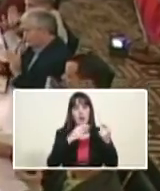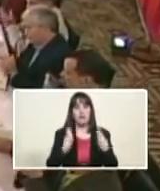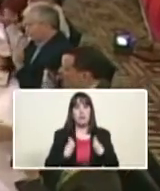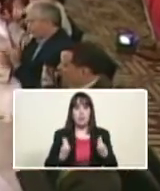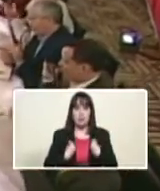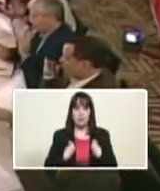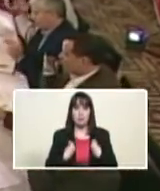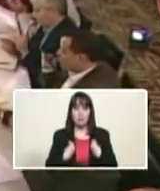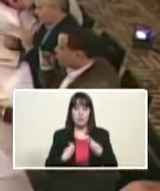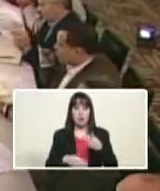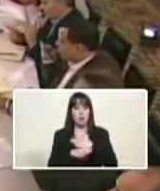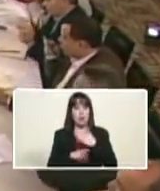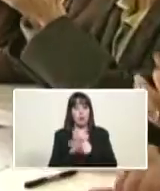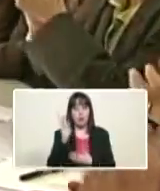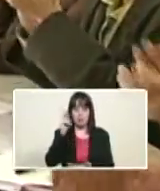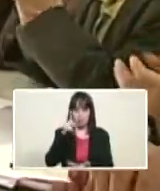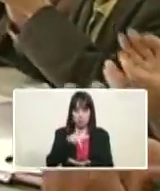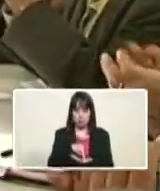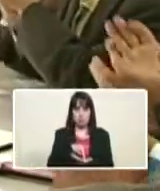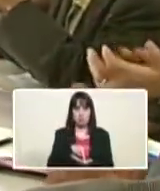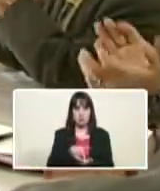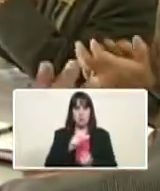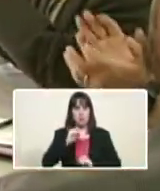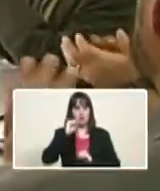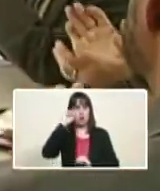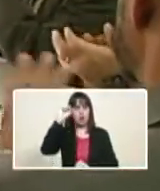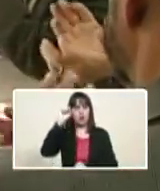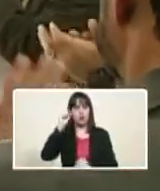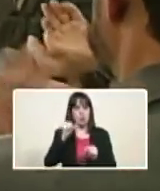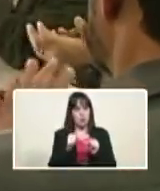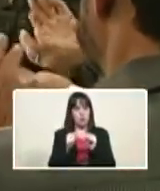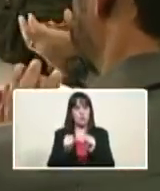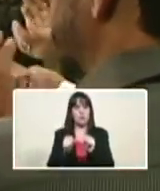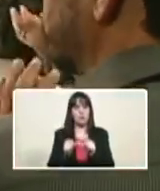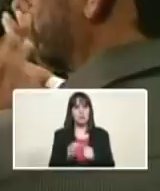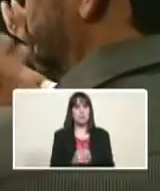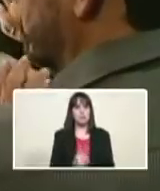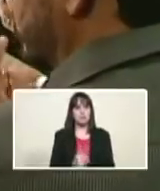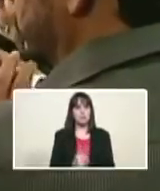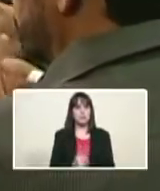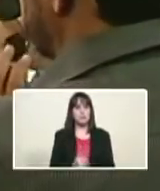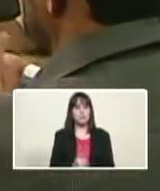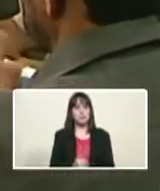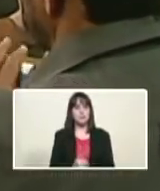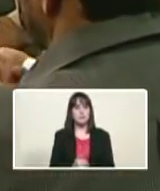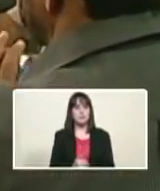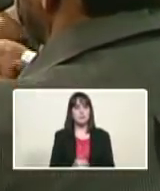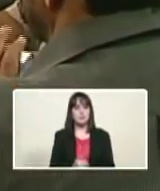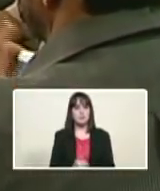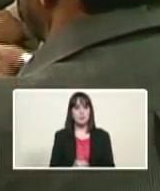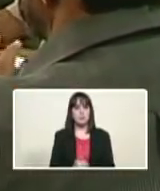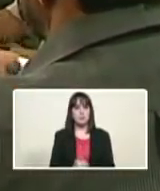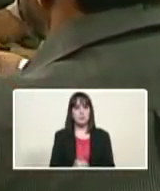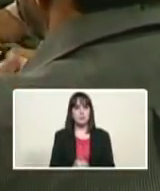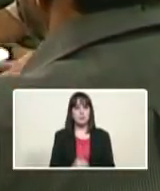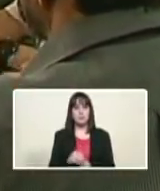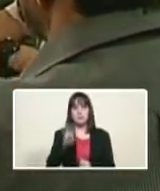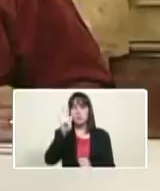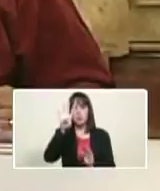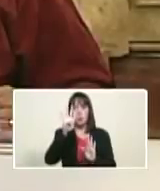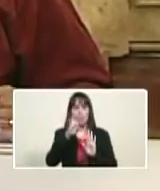pie, vivo, victorioso y avanzando además, avanzando. Cuarta